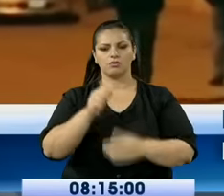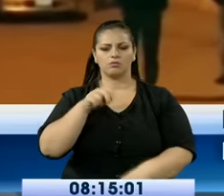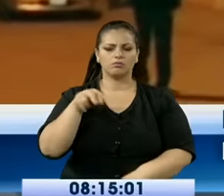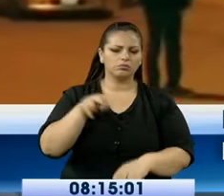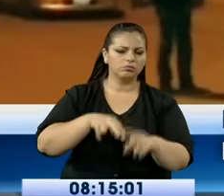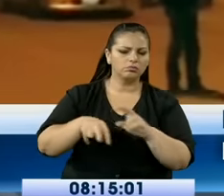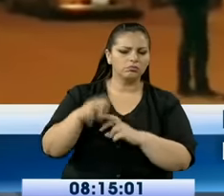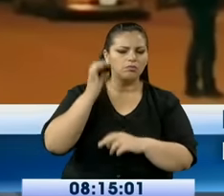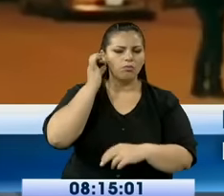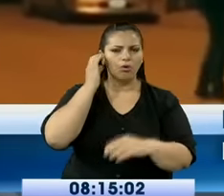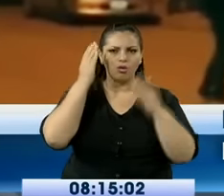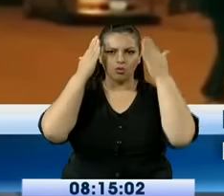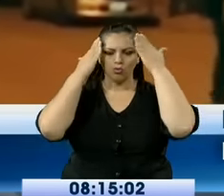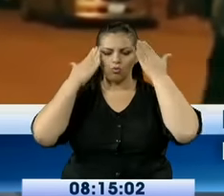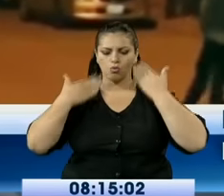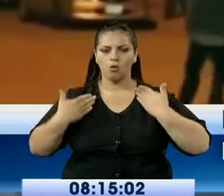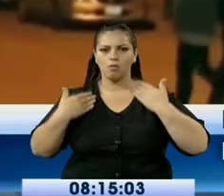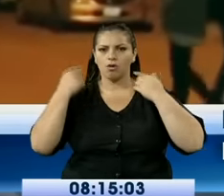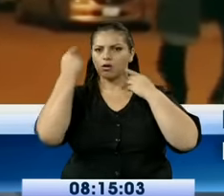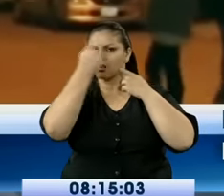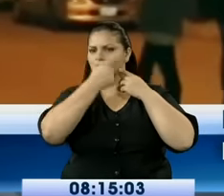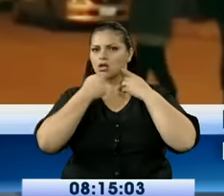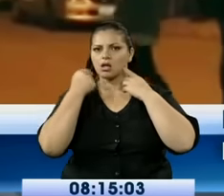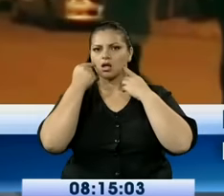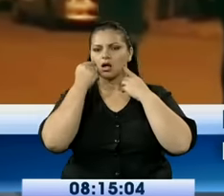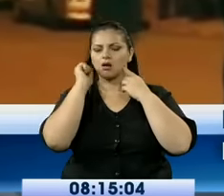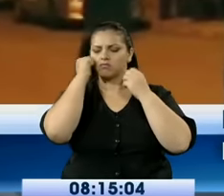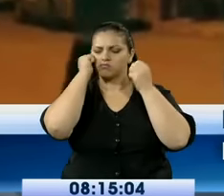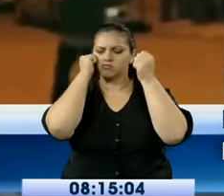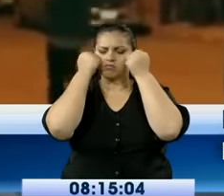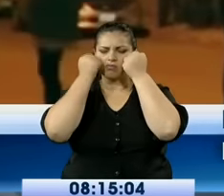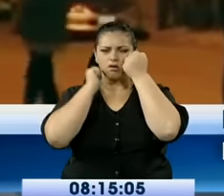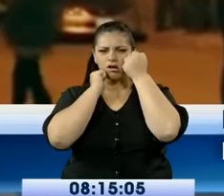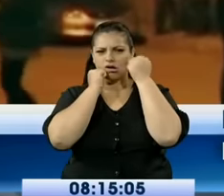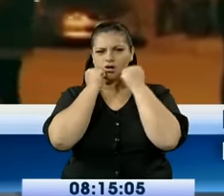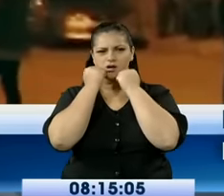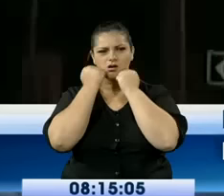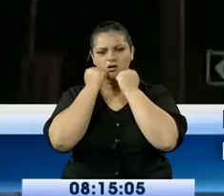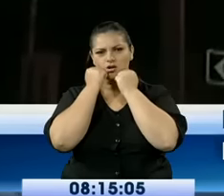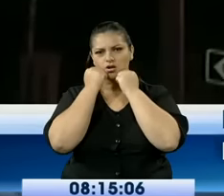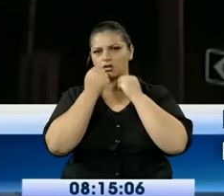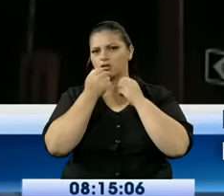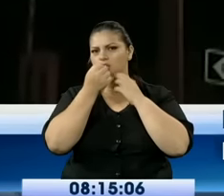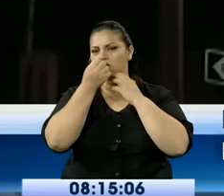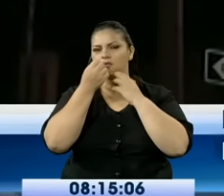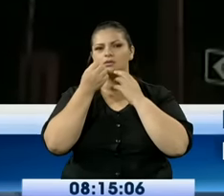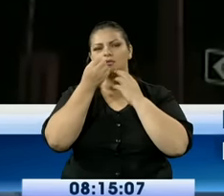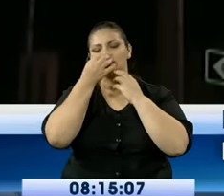vivienda. Presentaba hematomas en su rostro y varias máculas de sangre